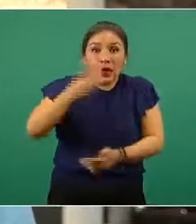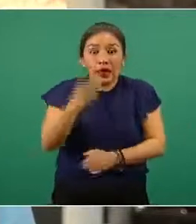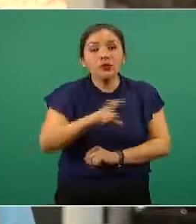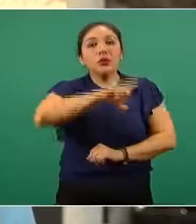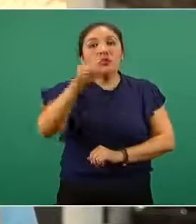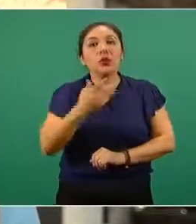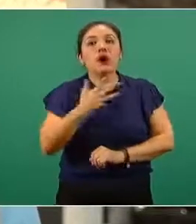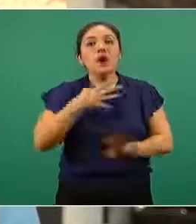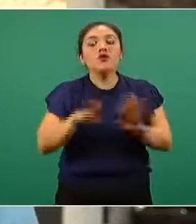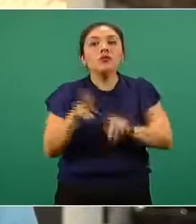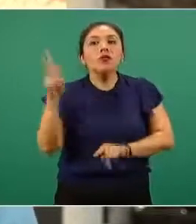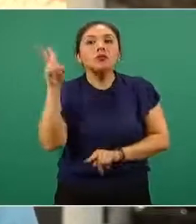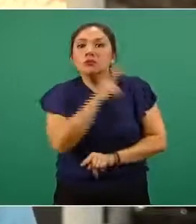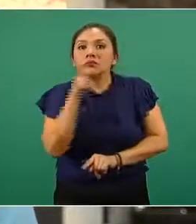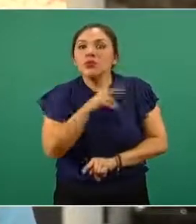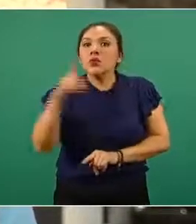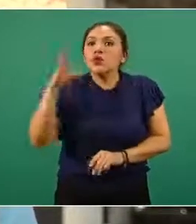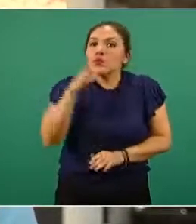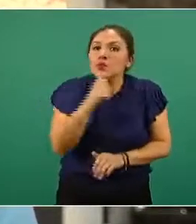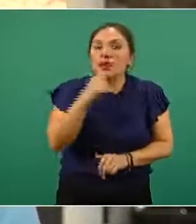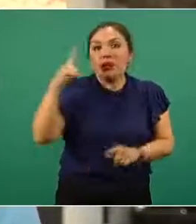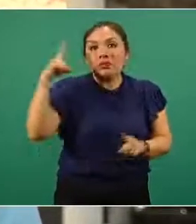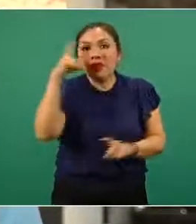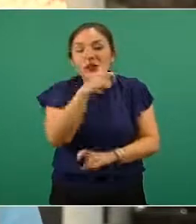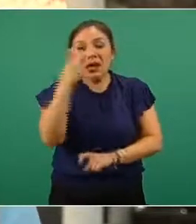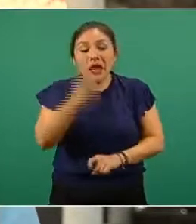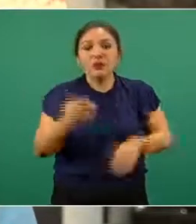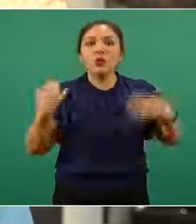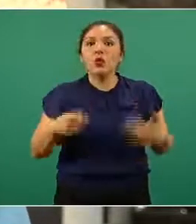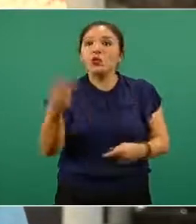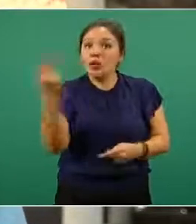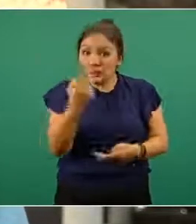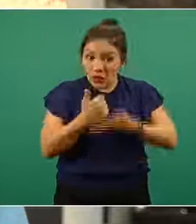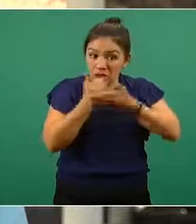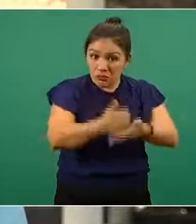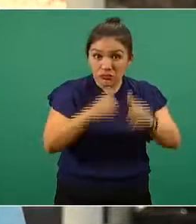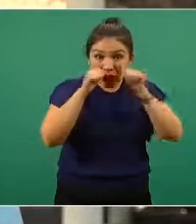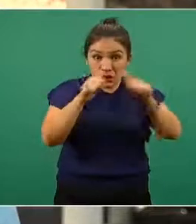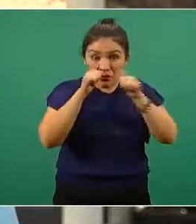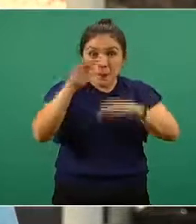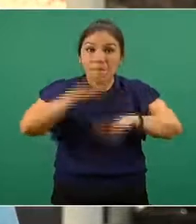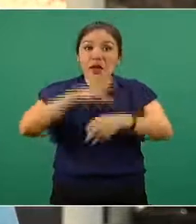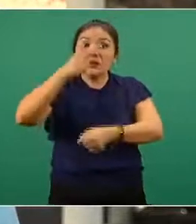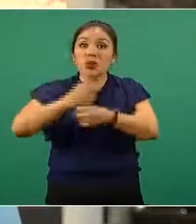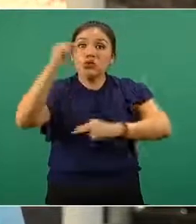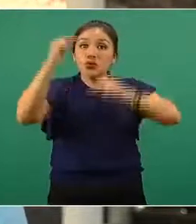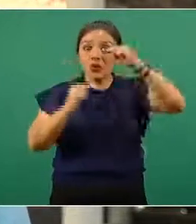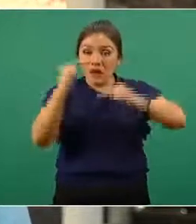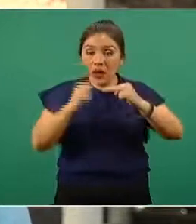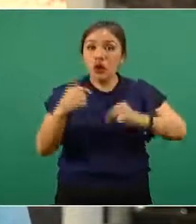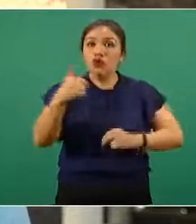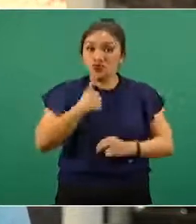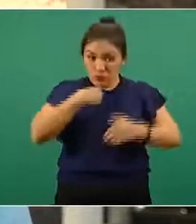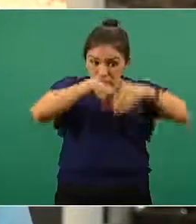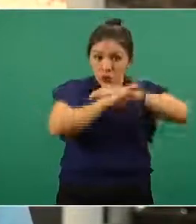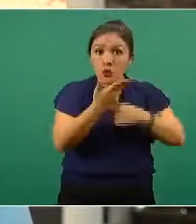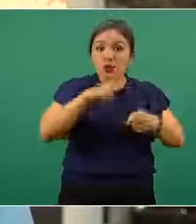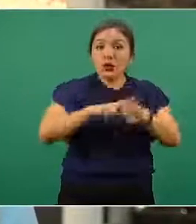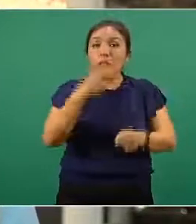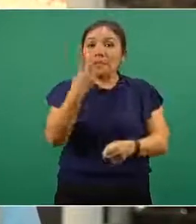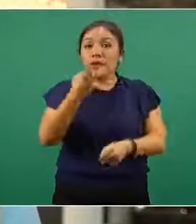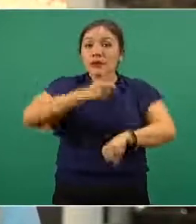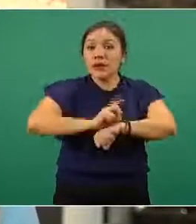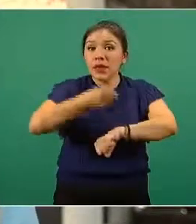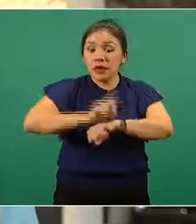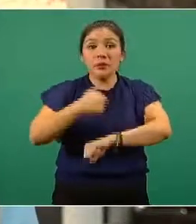se presenta la dificultad para respirar, cosa que necesitas atención en un segundo nivel. Yo duré hospitalizado 3